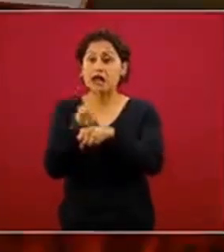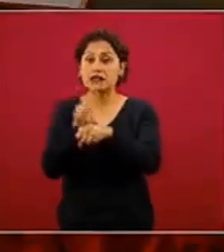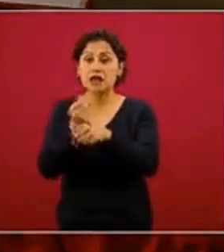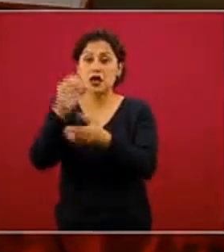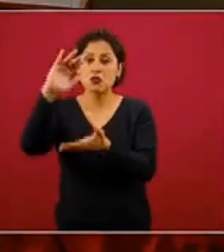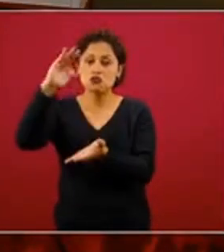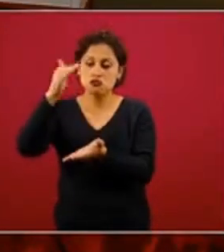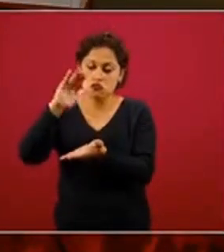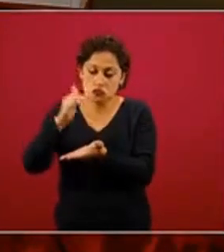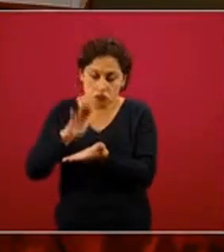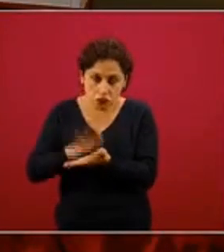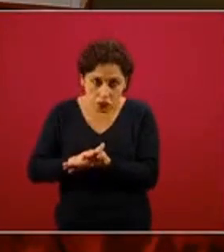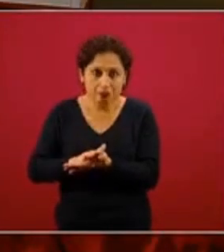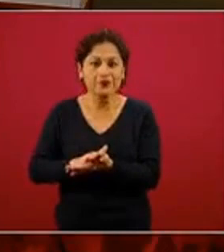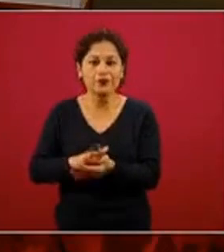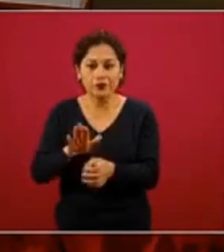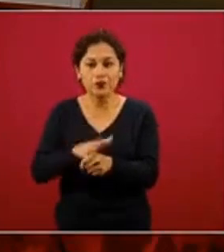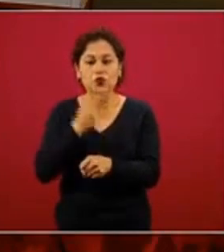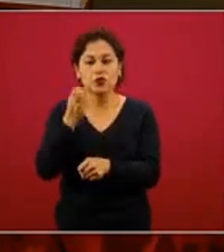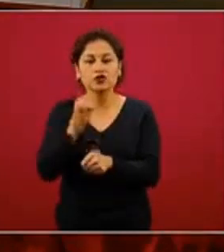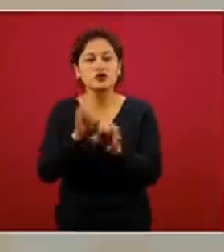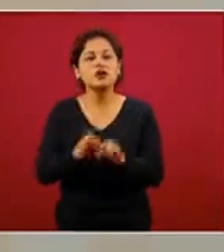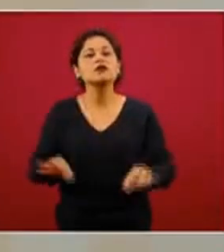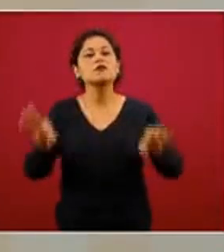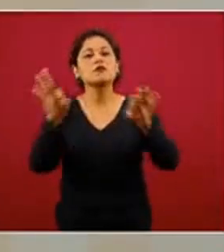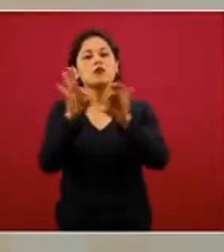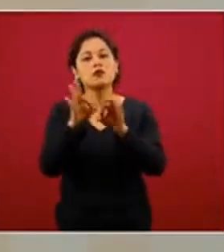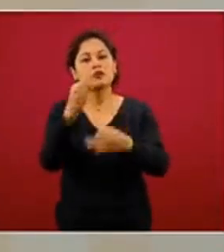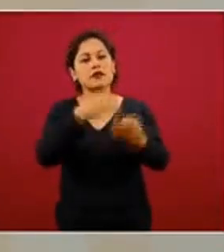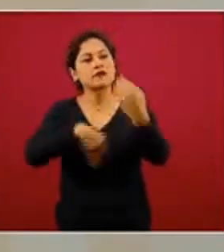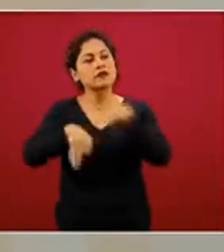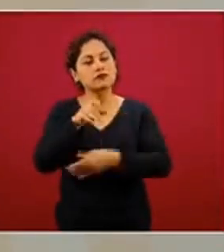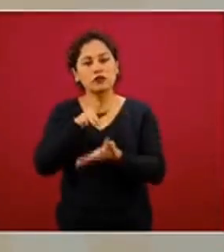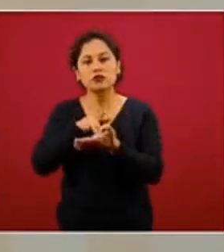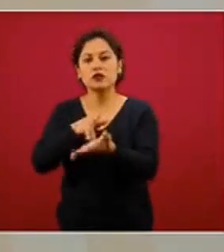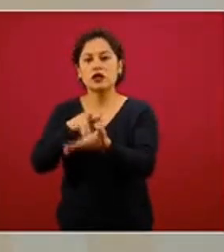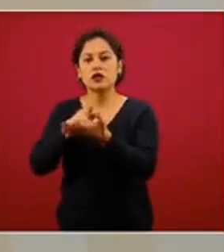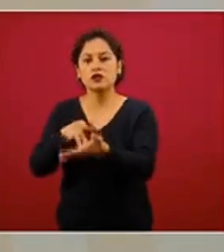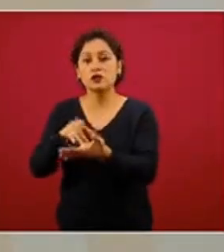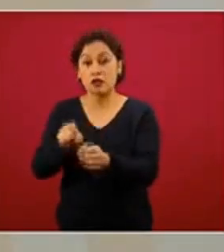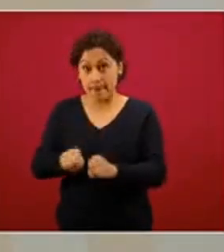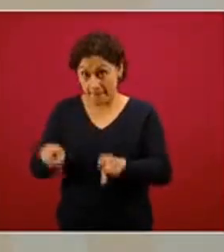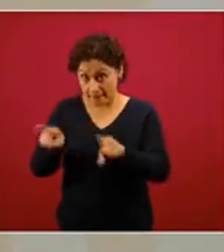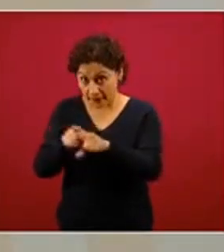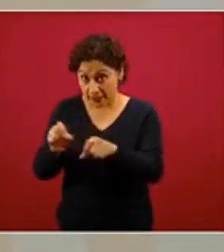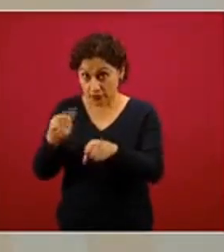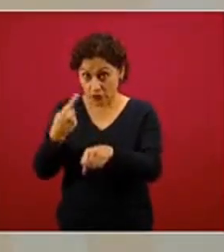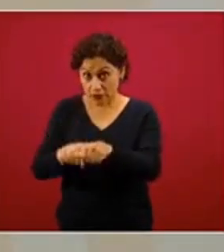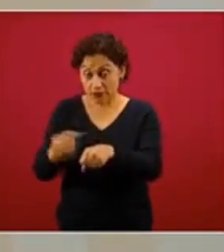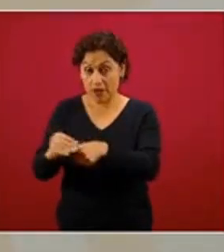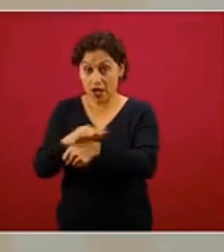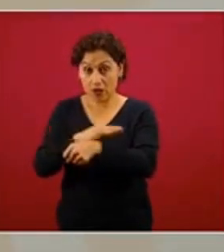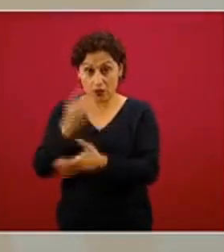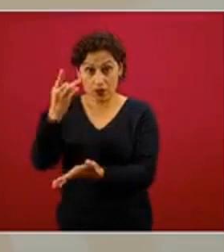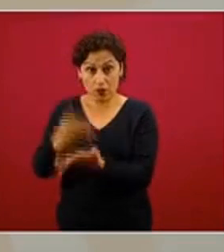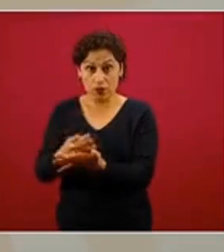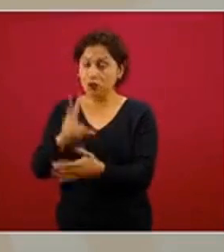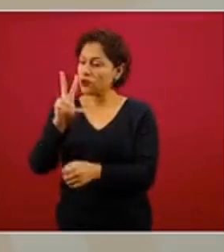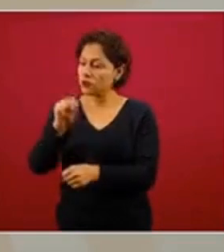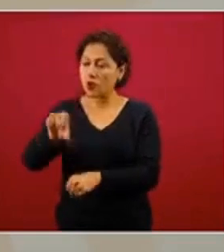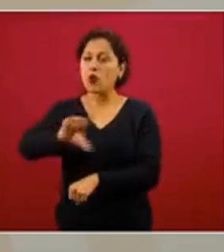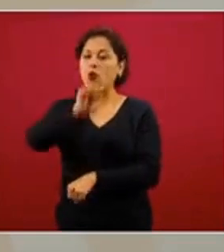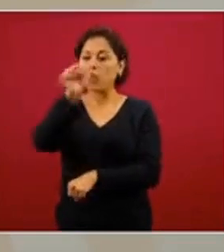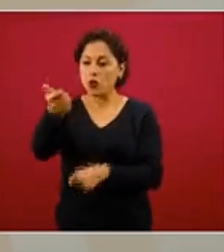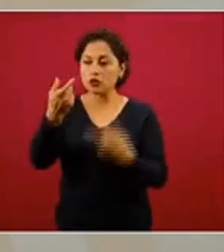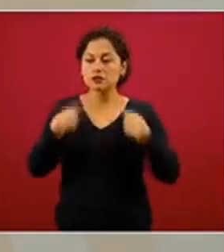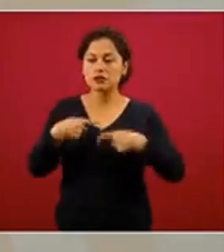esta disposición de sangre es sumamente importante para múltiples tratamientos que no tienen que ver con COVID y es muy